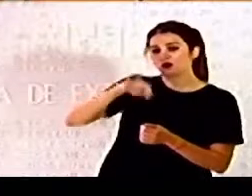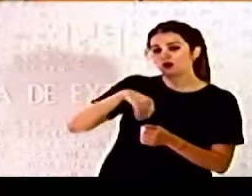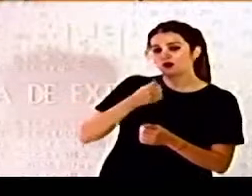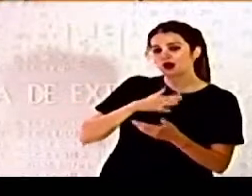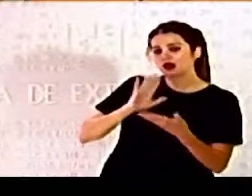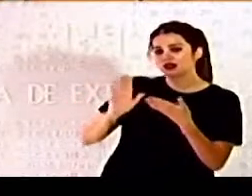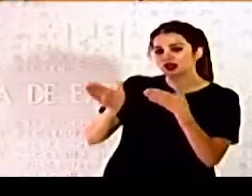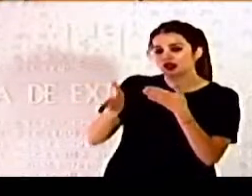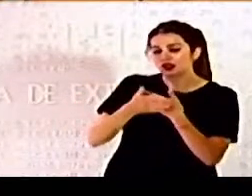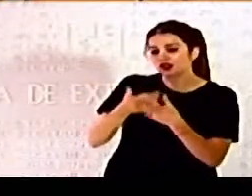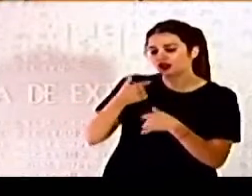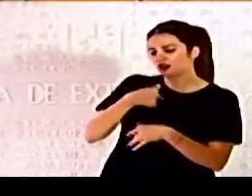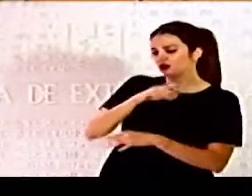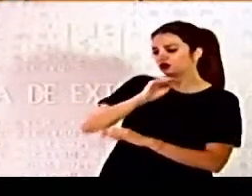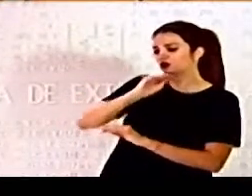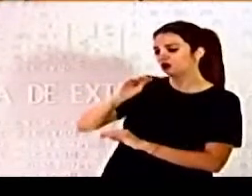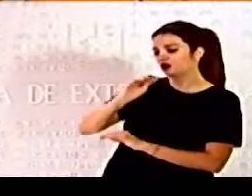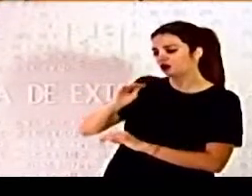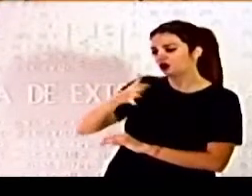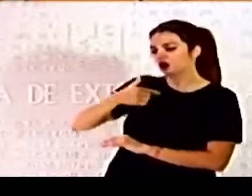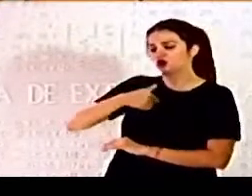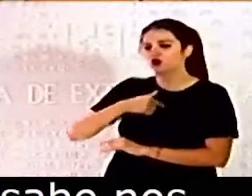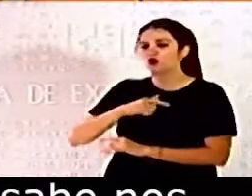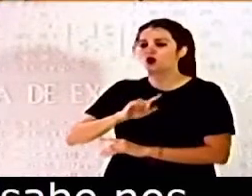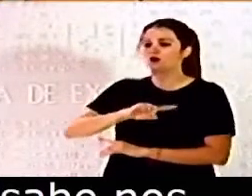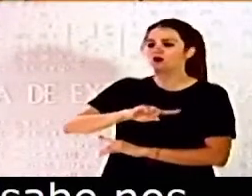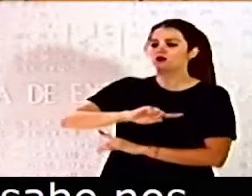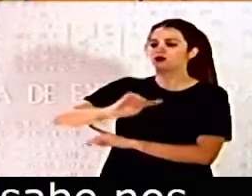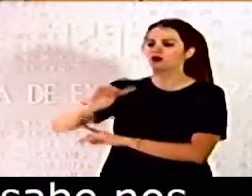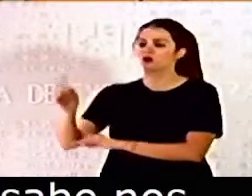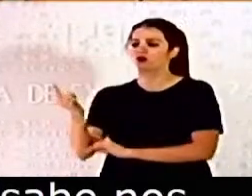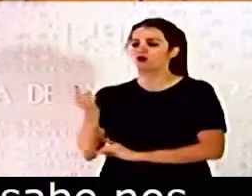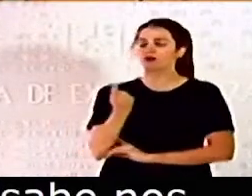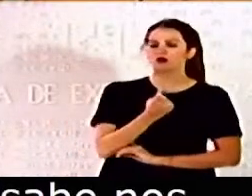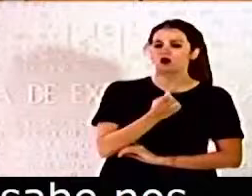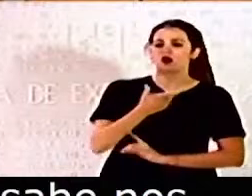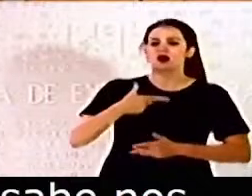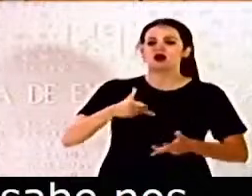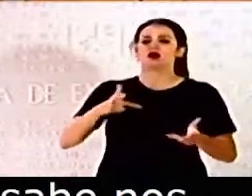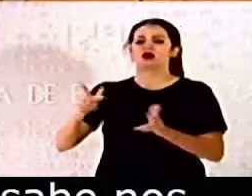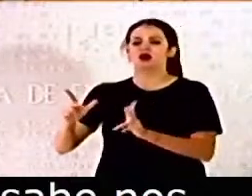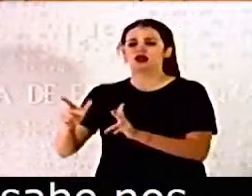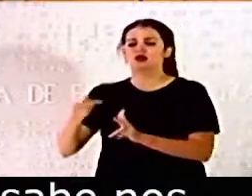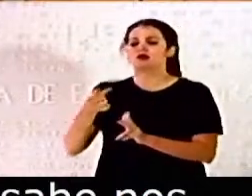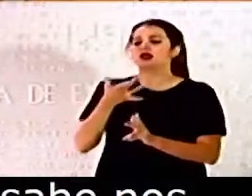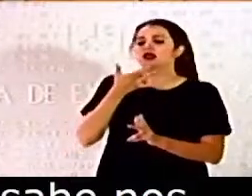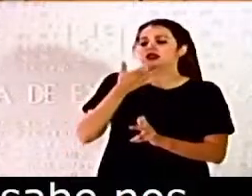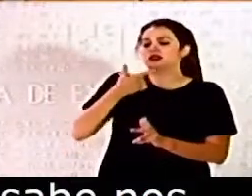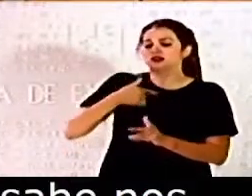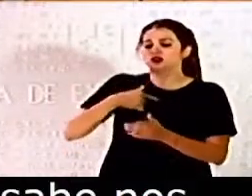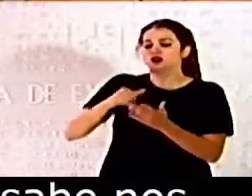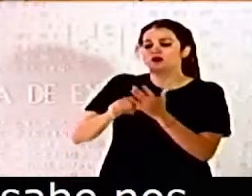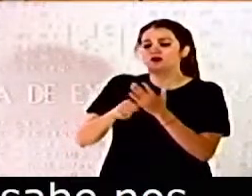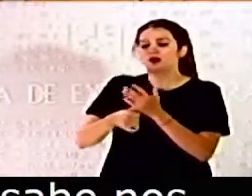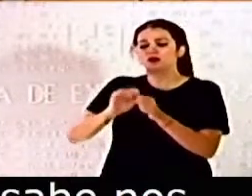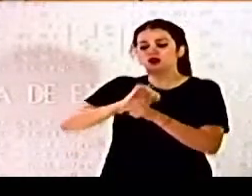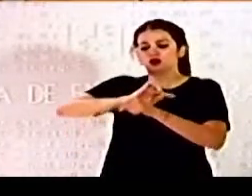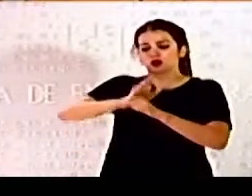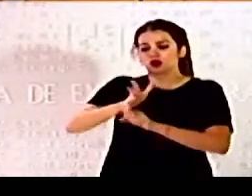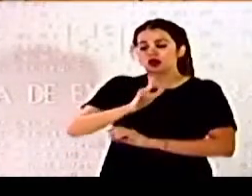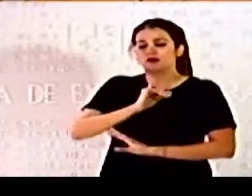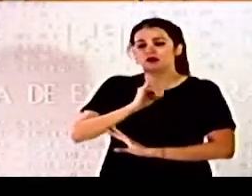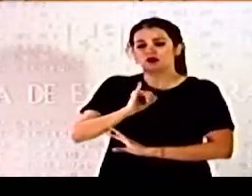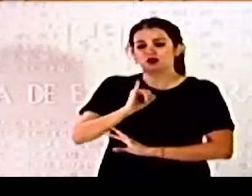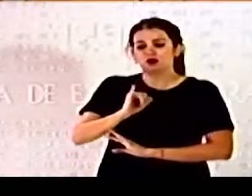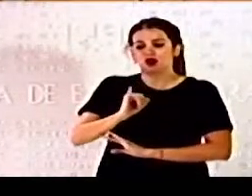Yo quería preguntar, ¿se puede entrar y salir con el famoso certificado que estamos hablando de vacunación de pauta? Porque la gente está aquí, sobre todo el